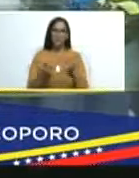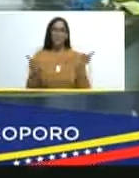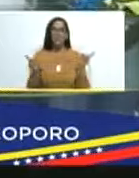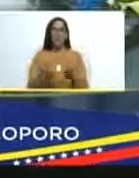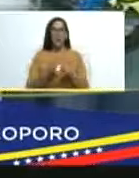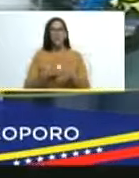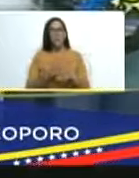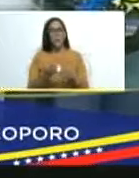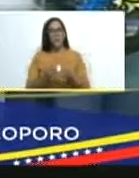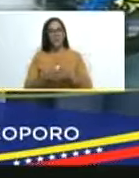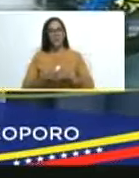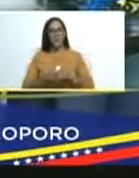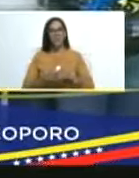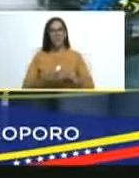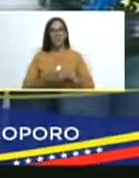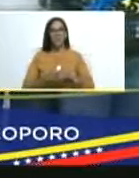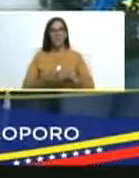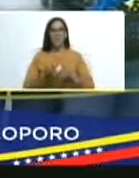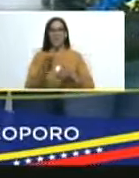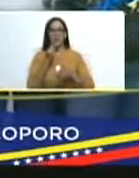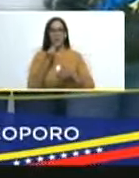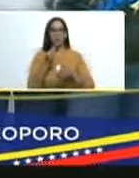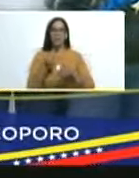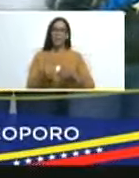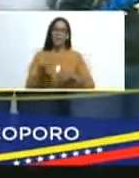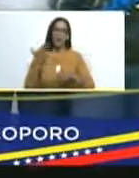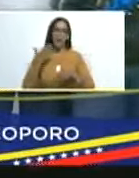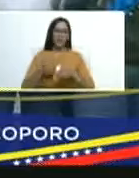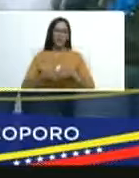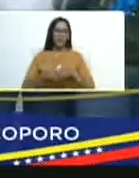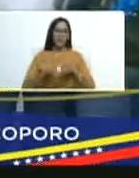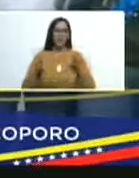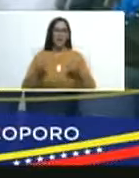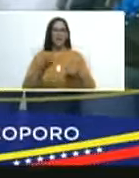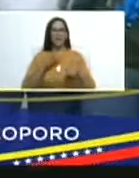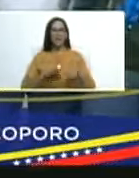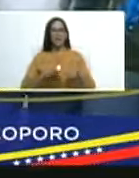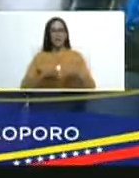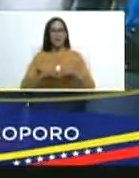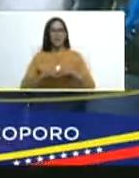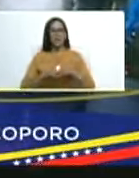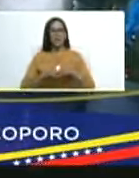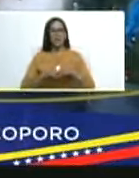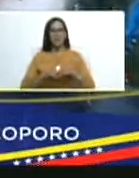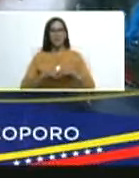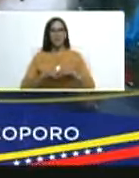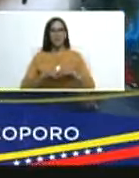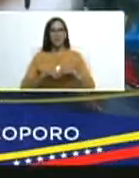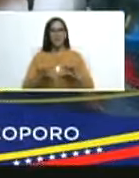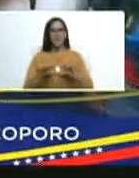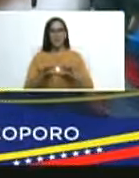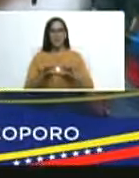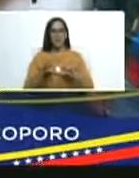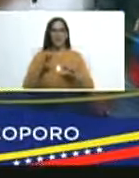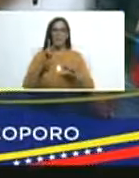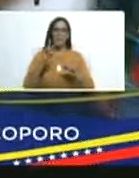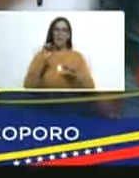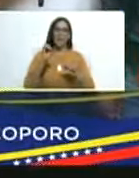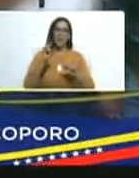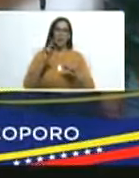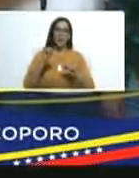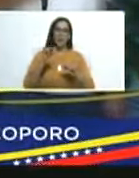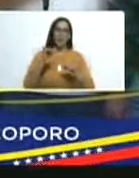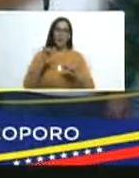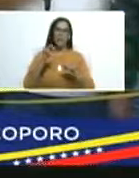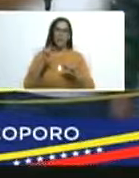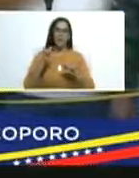los costos se nos reducen porque el alimento es demasiado caro. Aquí ha estado la ingeniero Verónica y su equipo